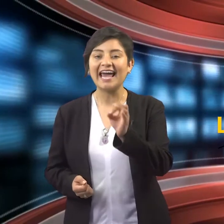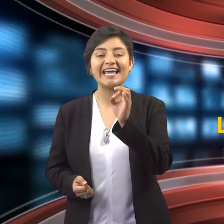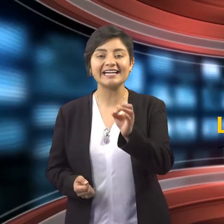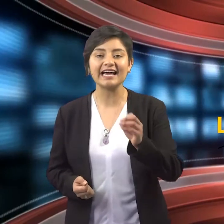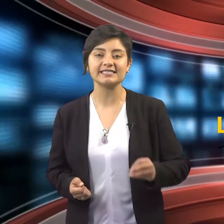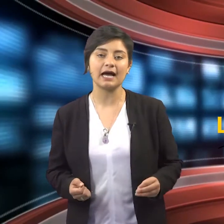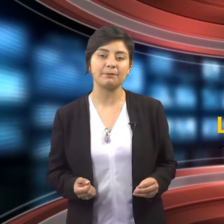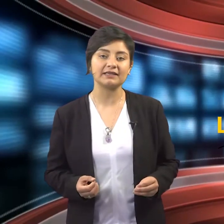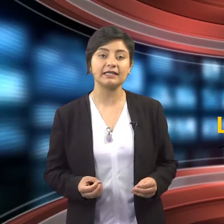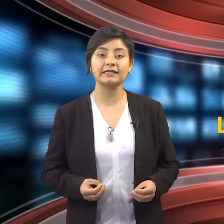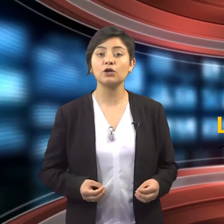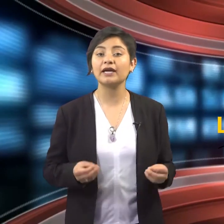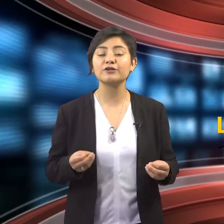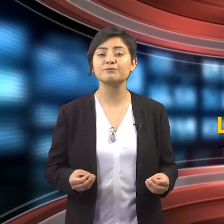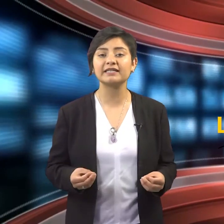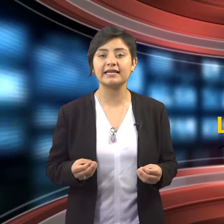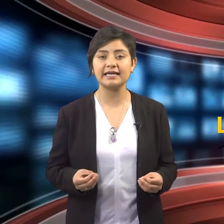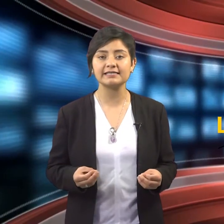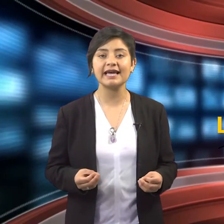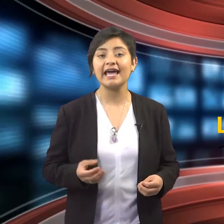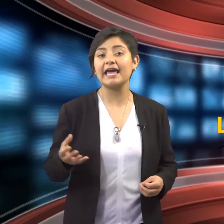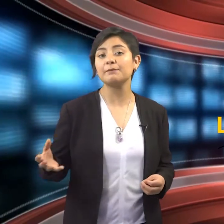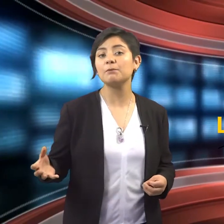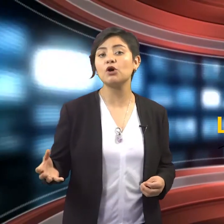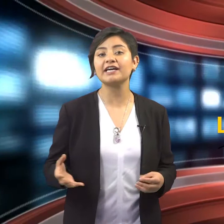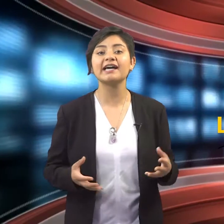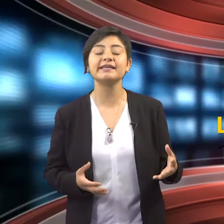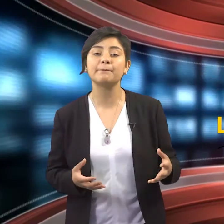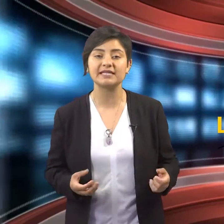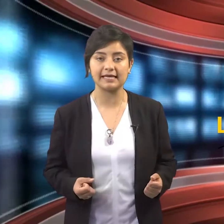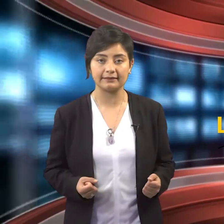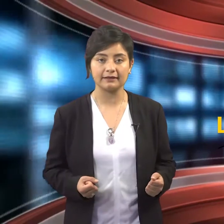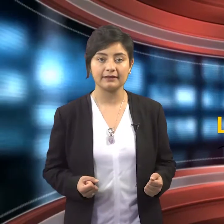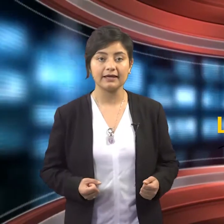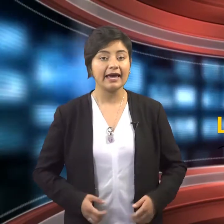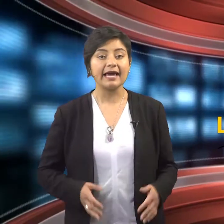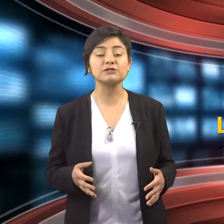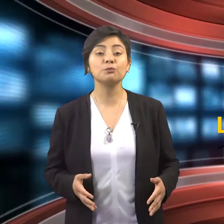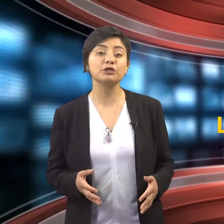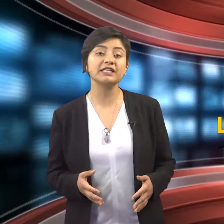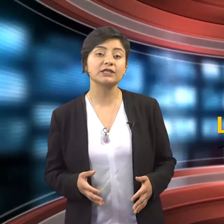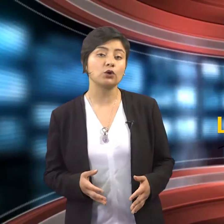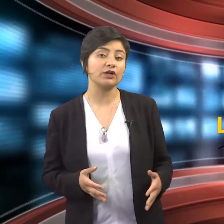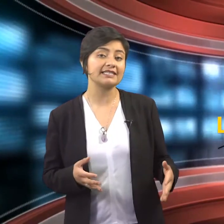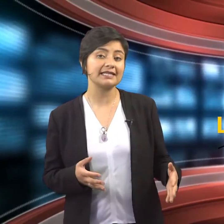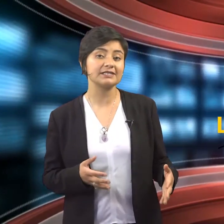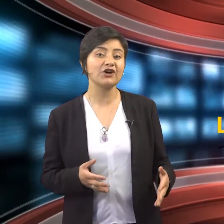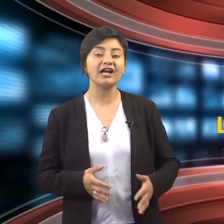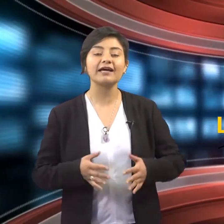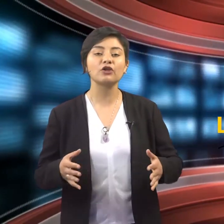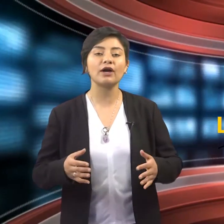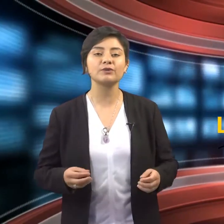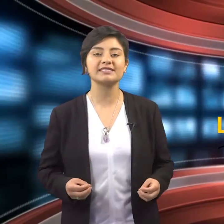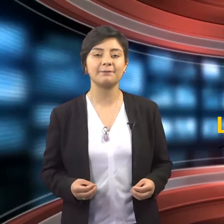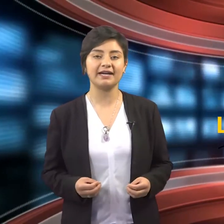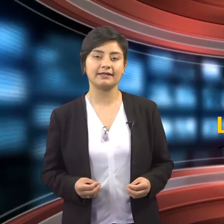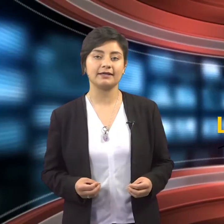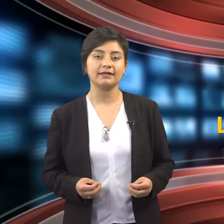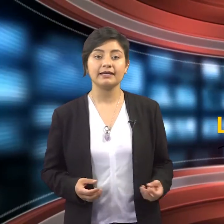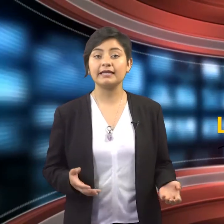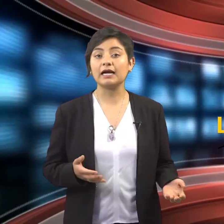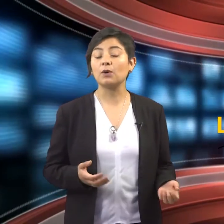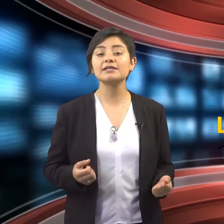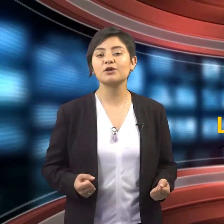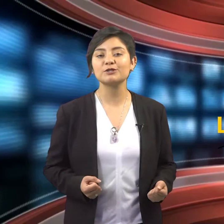sí enraiza a partir de lo que nos pertenece en memoria y en presente. Es un proyecto con extensión a toda nuestra